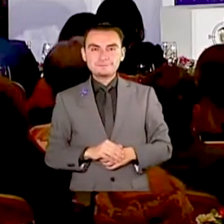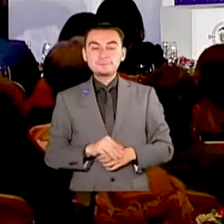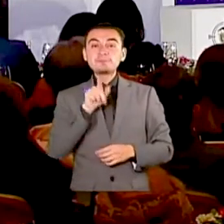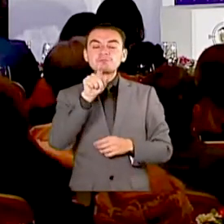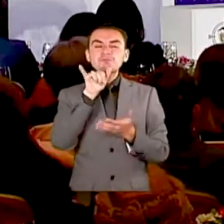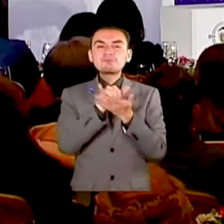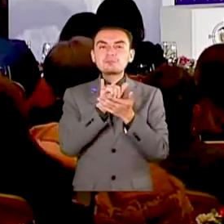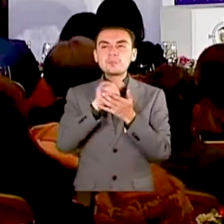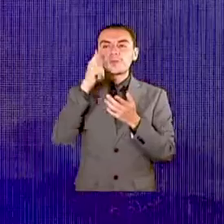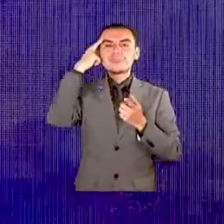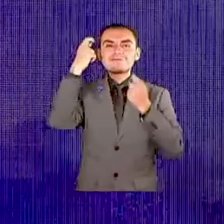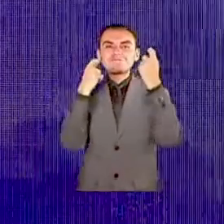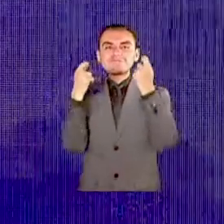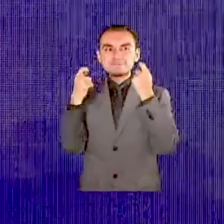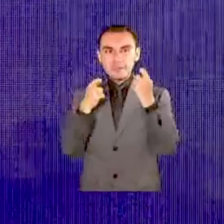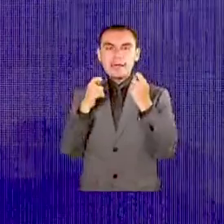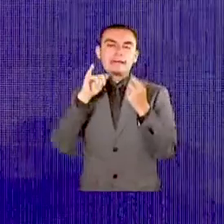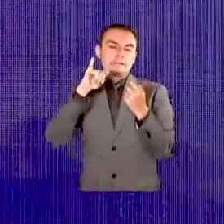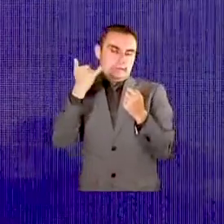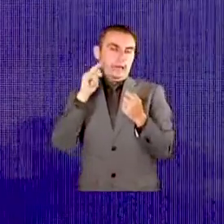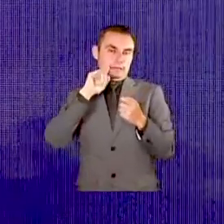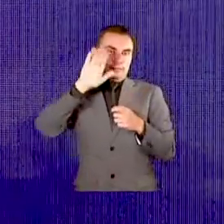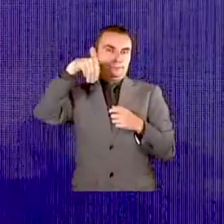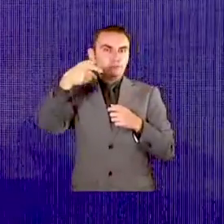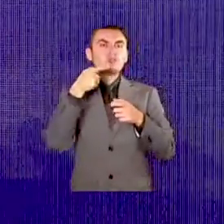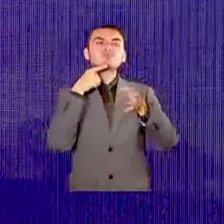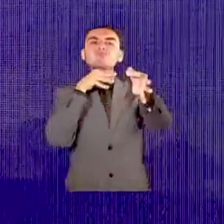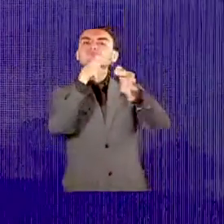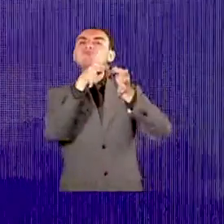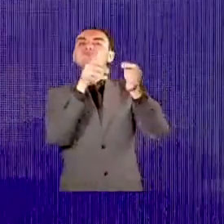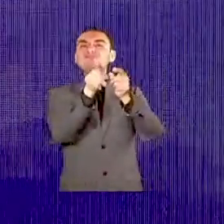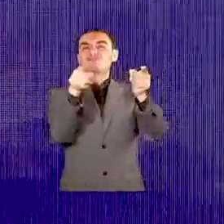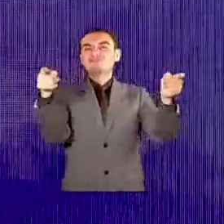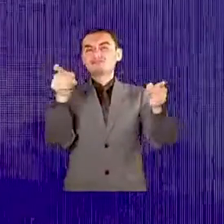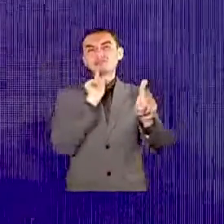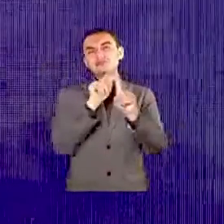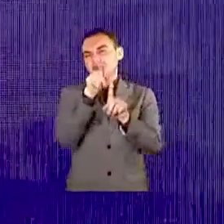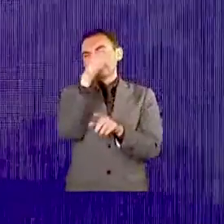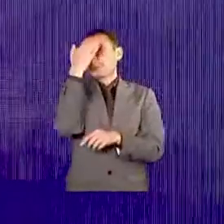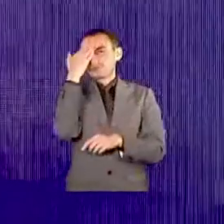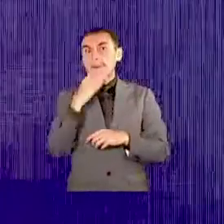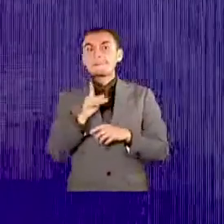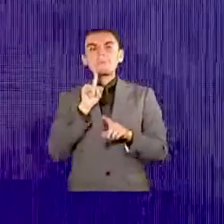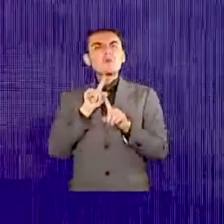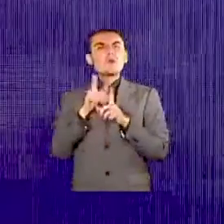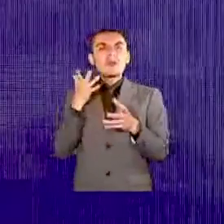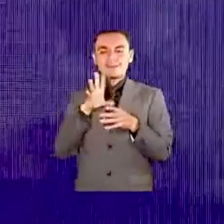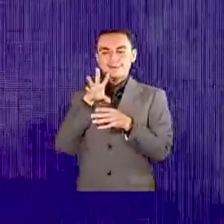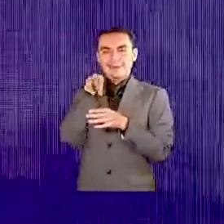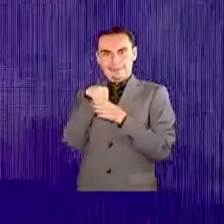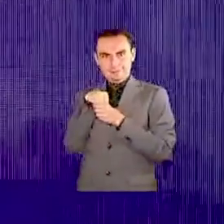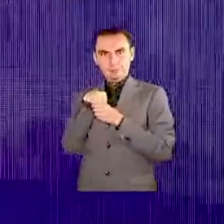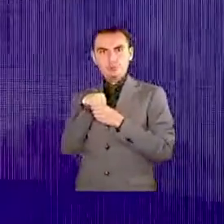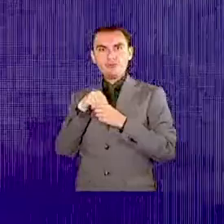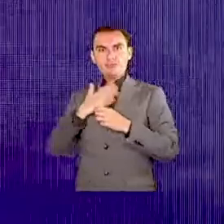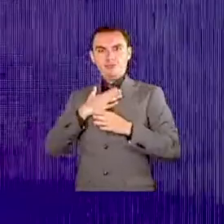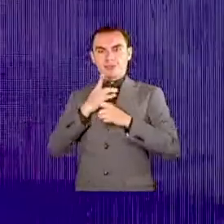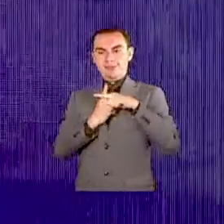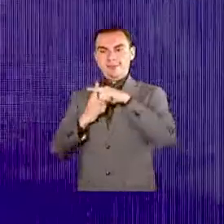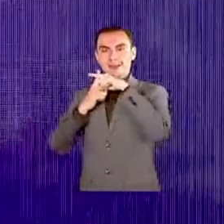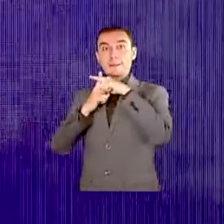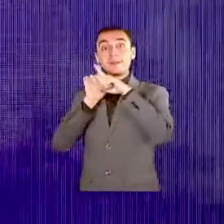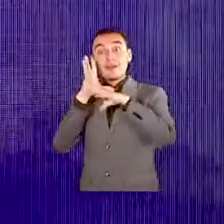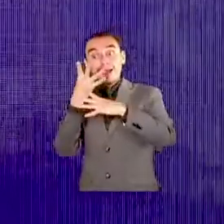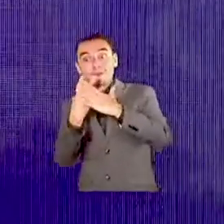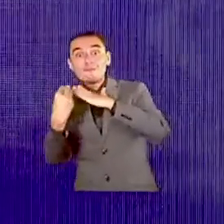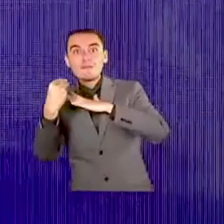estrategia, ya la explicarán en su momento, trabaja para que tanto al interior como al exterior de la Procuraduría General de la